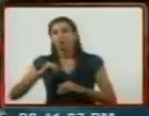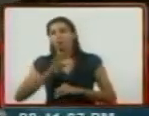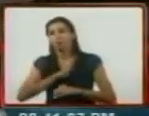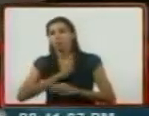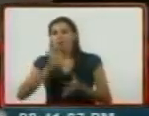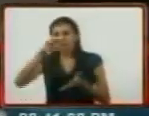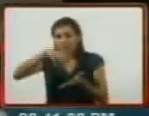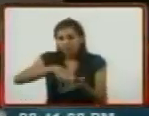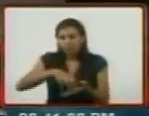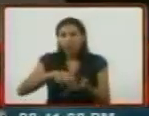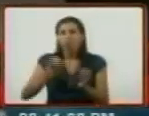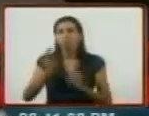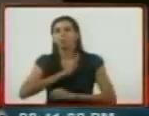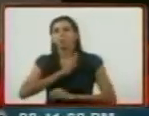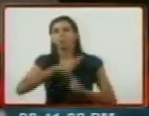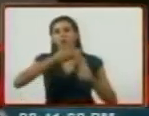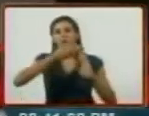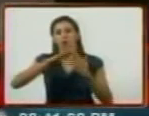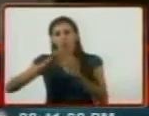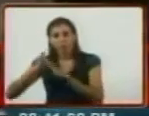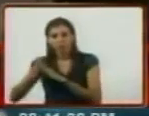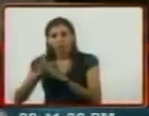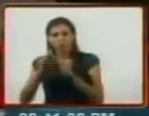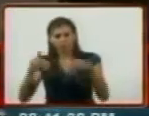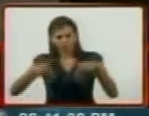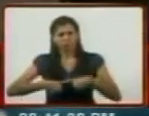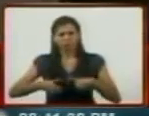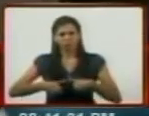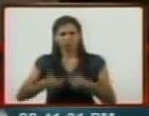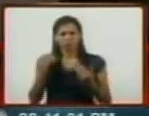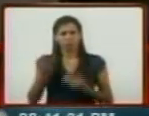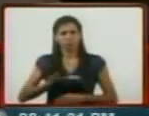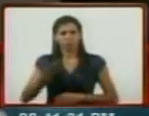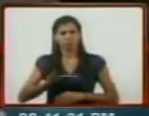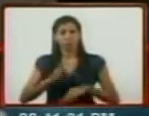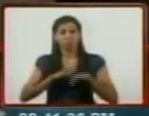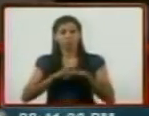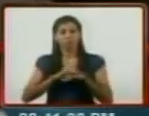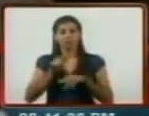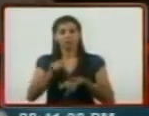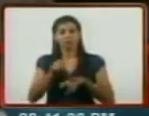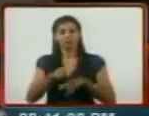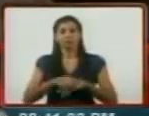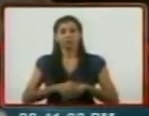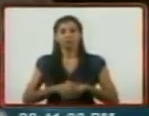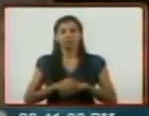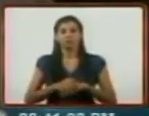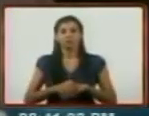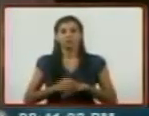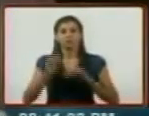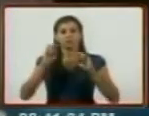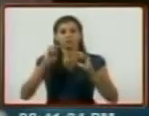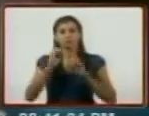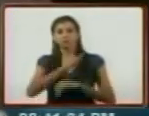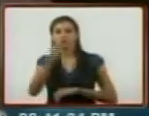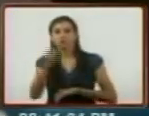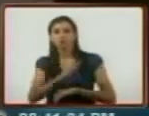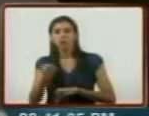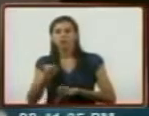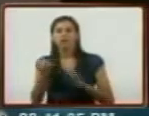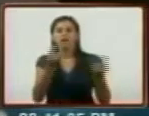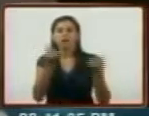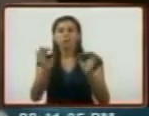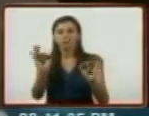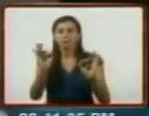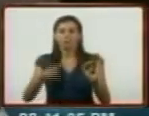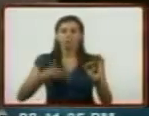propiedad comunal, y bueno, y ahí todos debemos hacer un esfuerzo fundamental, porque en esas zonas económicas especiales tal vez nosotros podamos tener polos